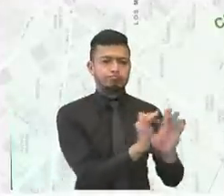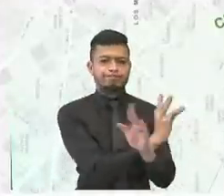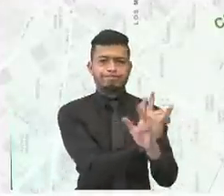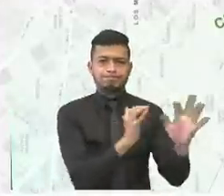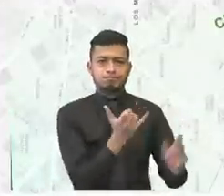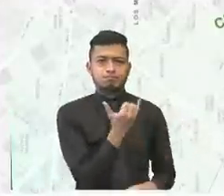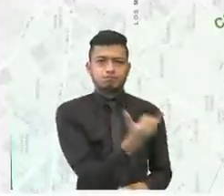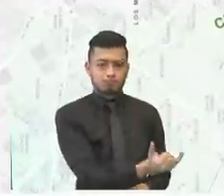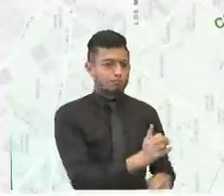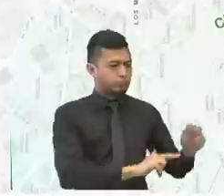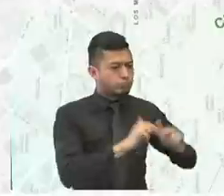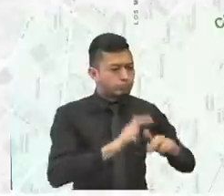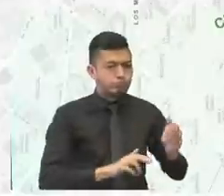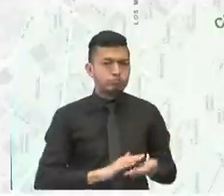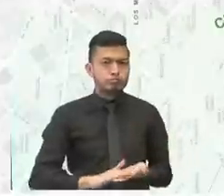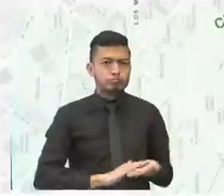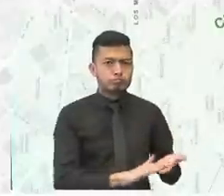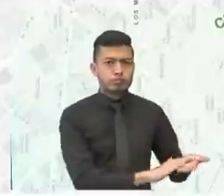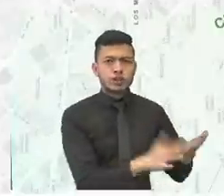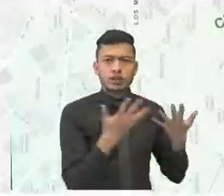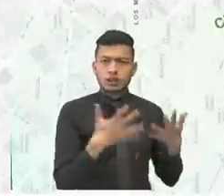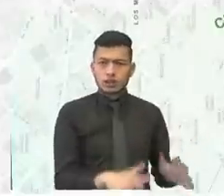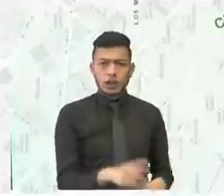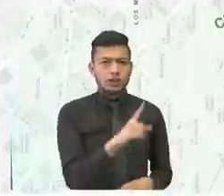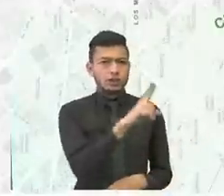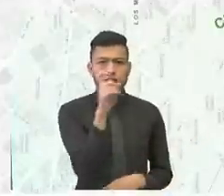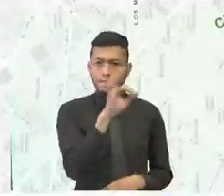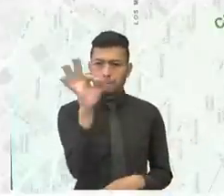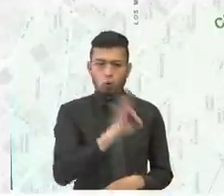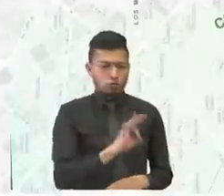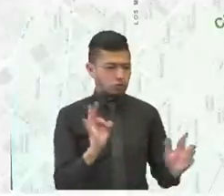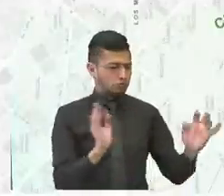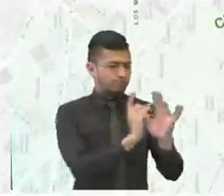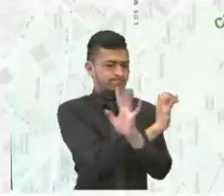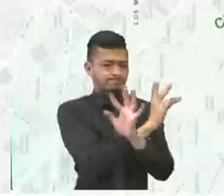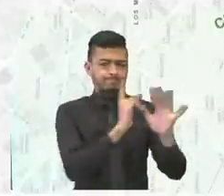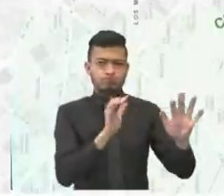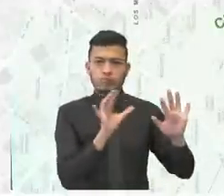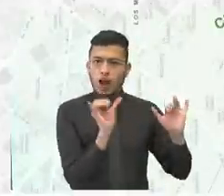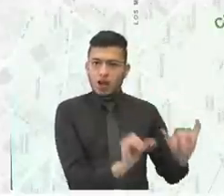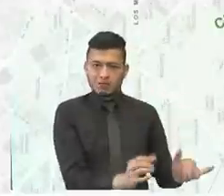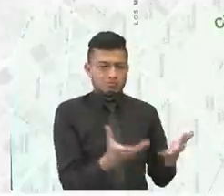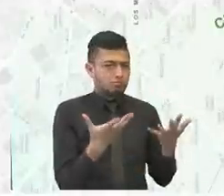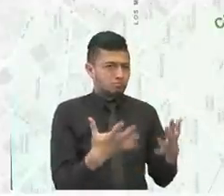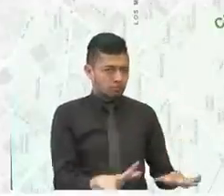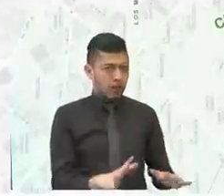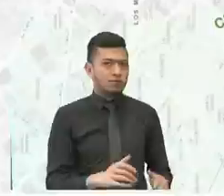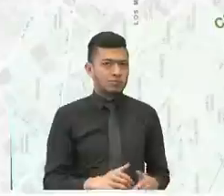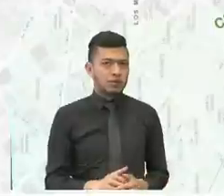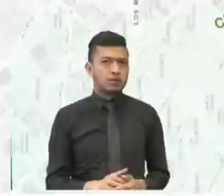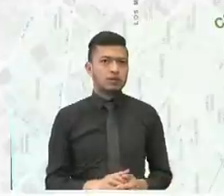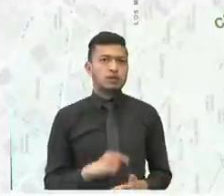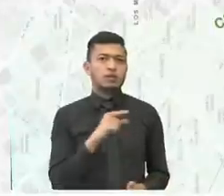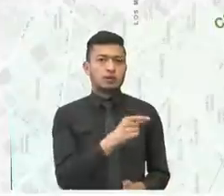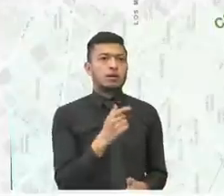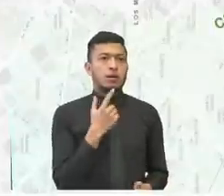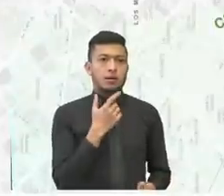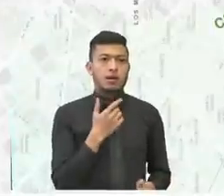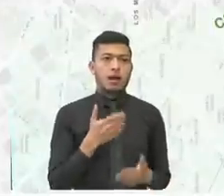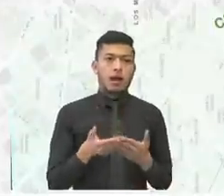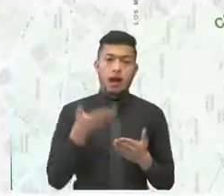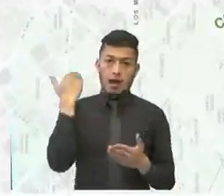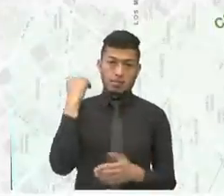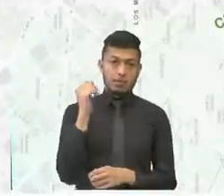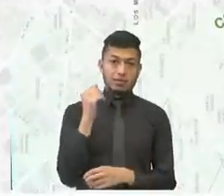ya está hecha, está 100% peatonalizada, ¿sí? Y claramente es mucho mejor a la que teníamos pues